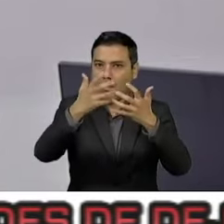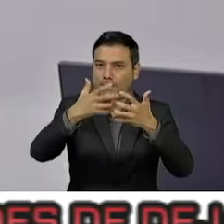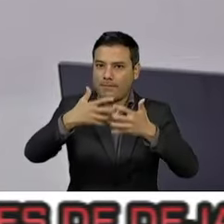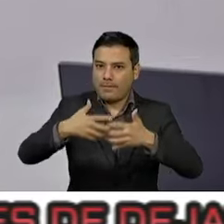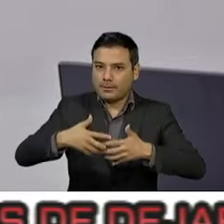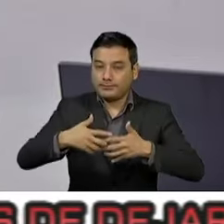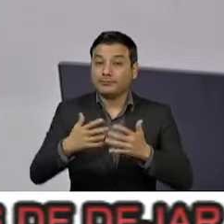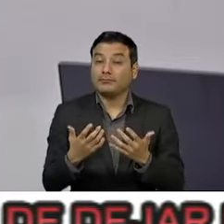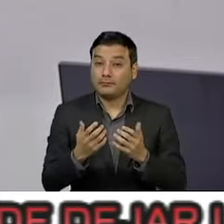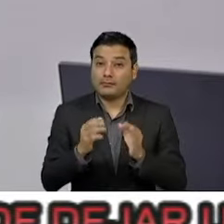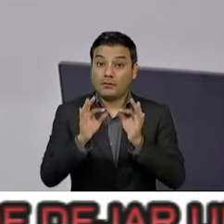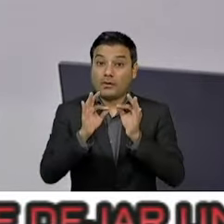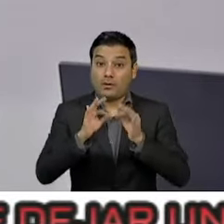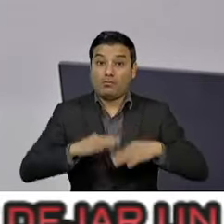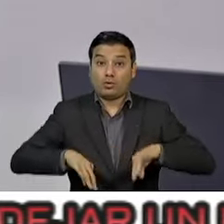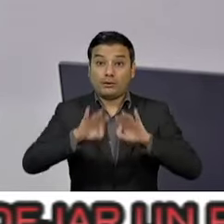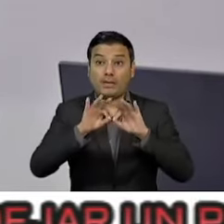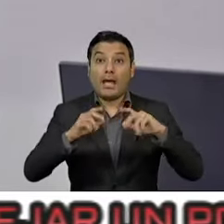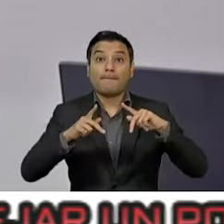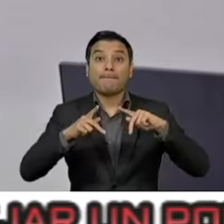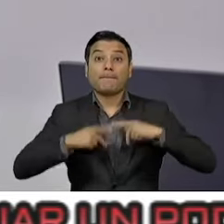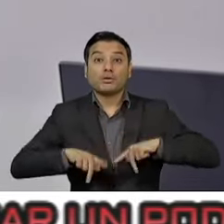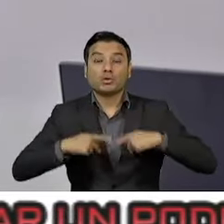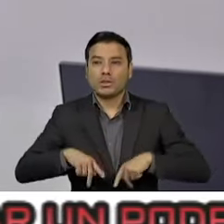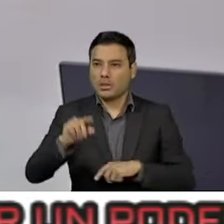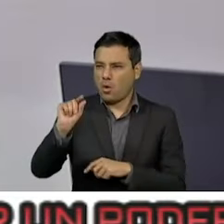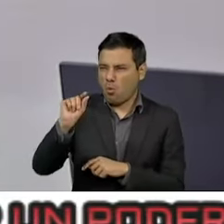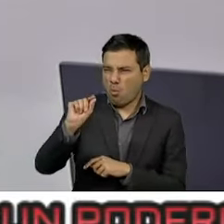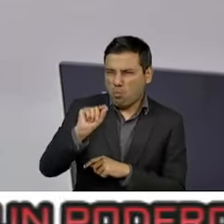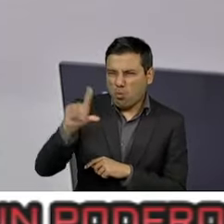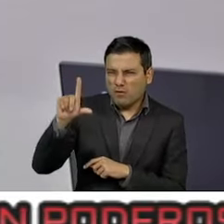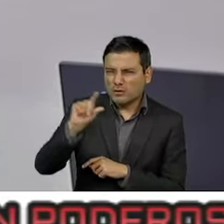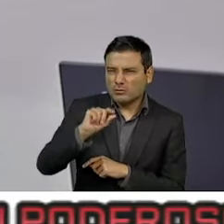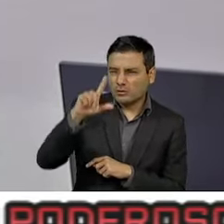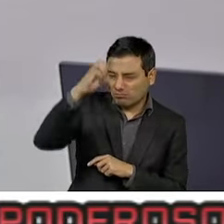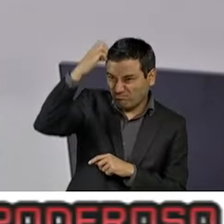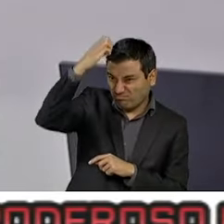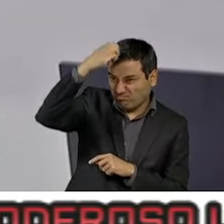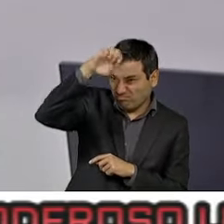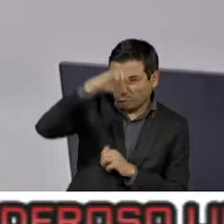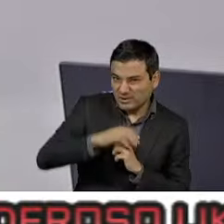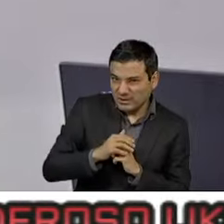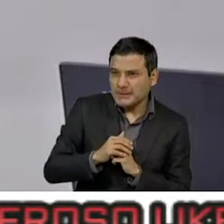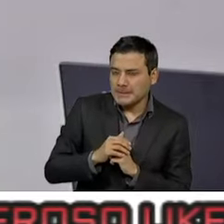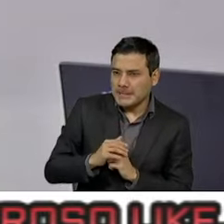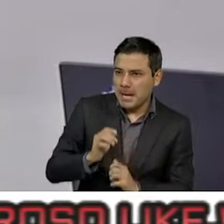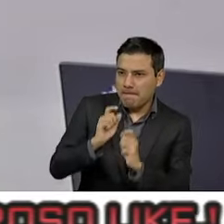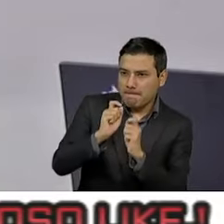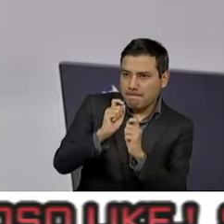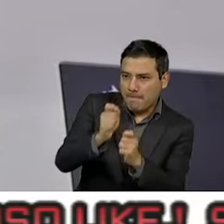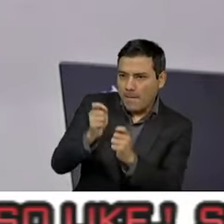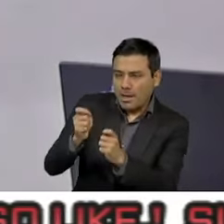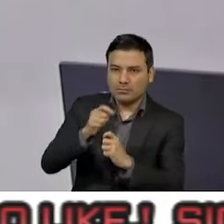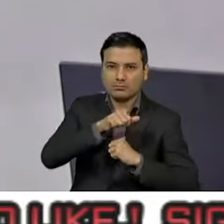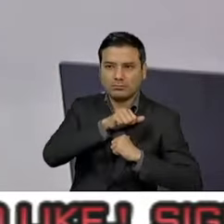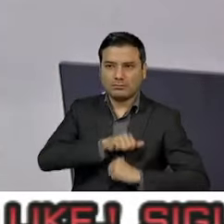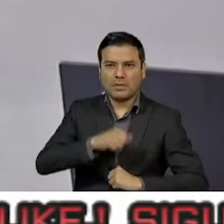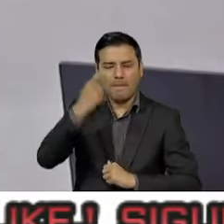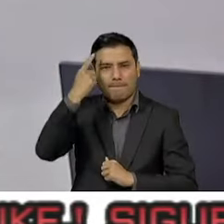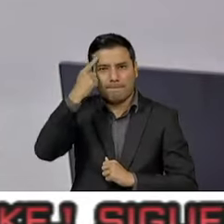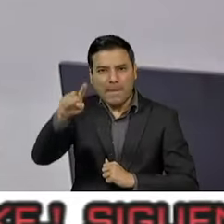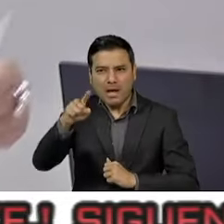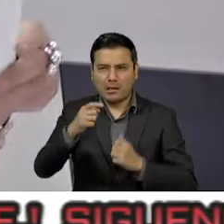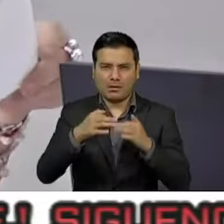preciso ubicar a personas profesionales cuya experiencia les permitiera desempeñar sus actividades con indudable solvencia